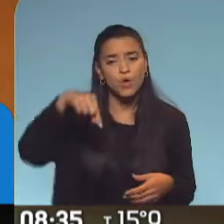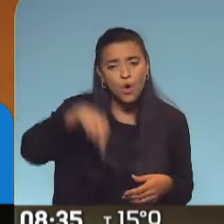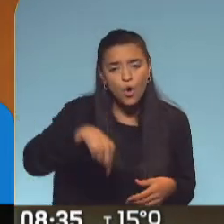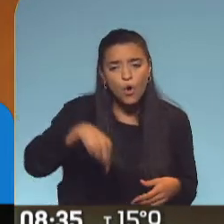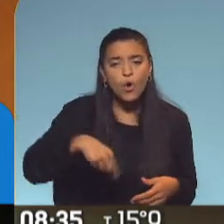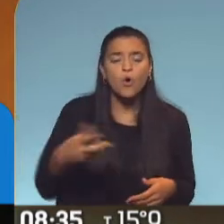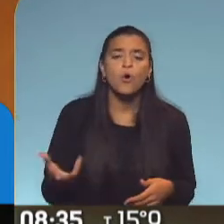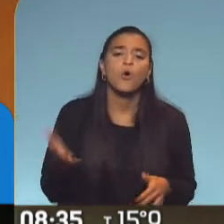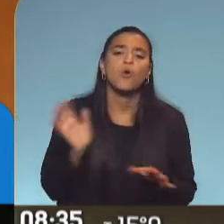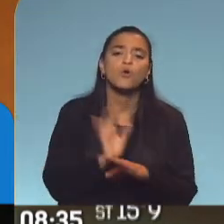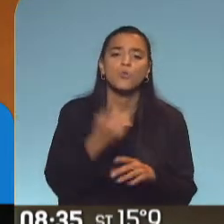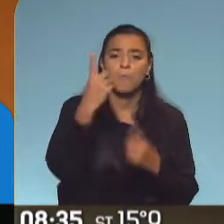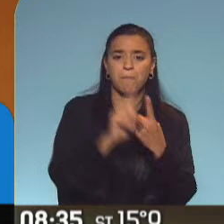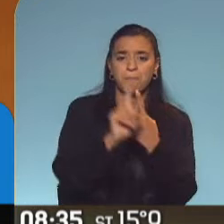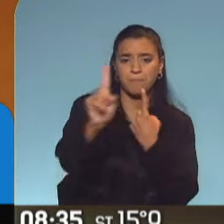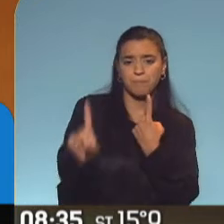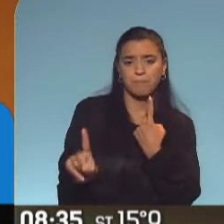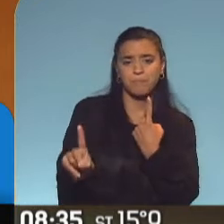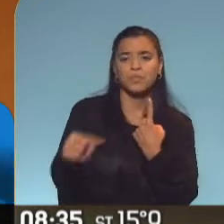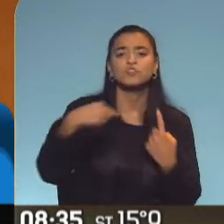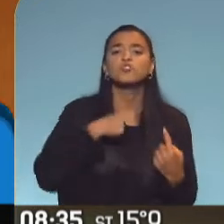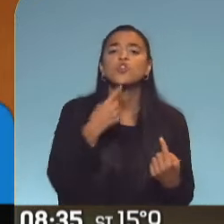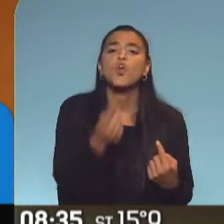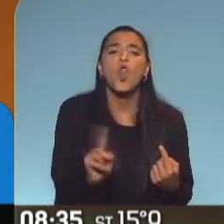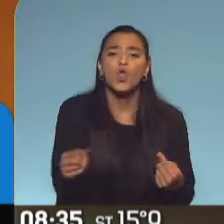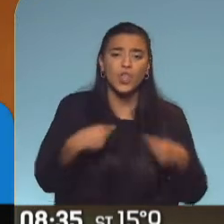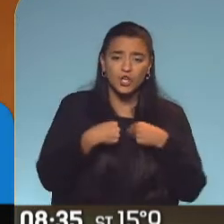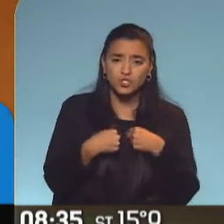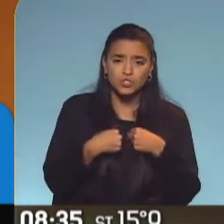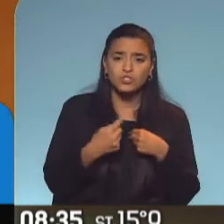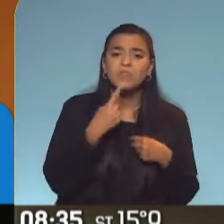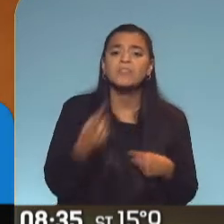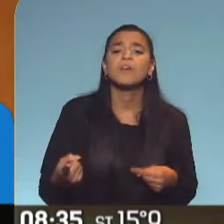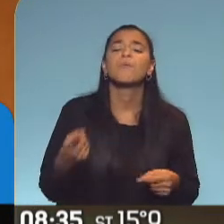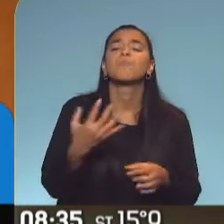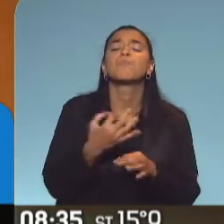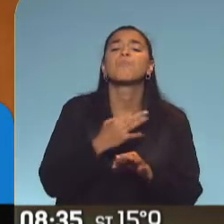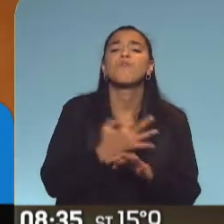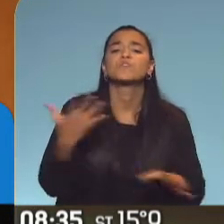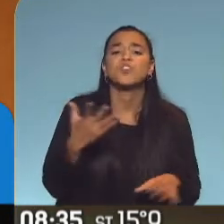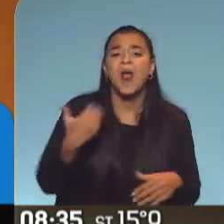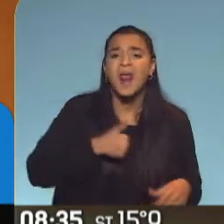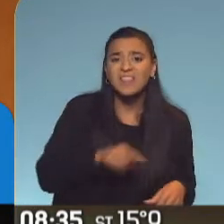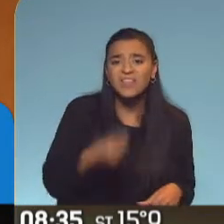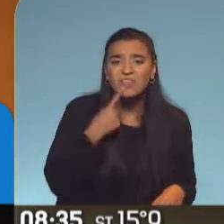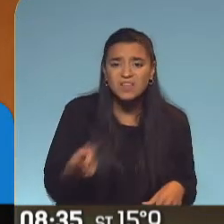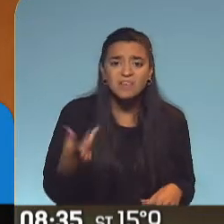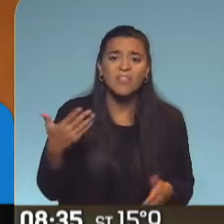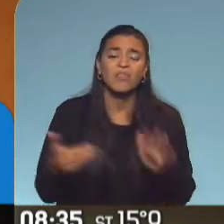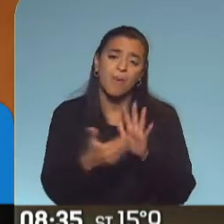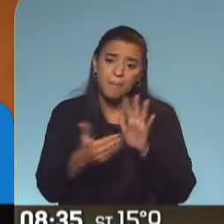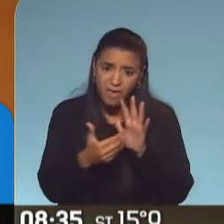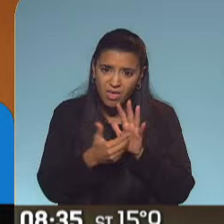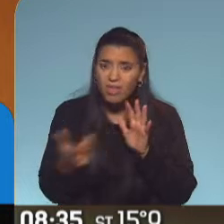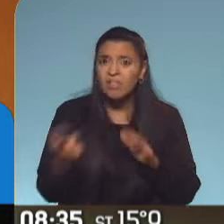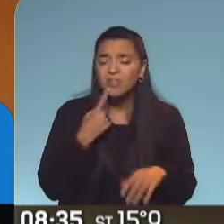escuelas tenemos que sostener 1,5 metros. Eso no lo digo yo. Eso lo plantearon los especialistas argentinos, según los bienes públicos